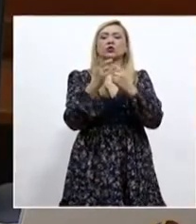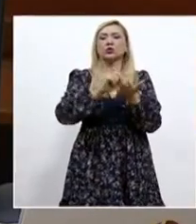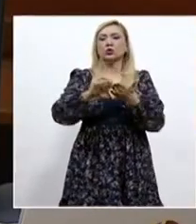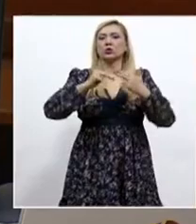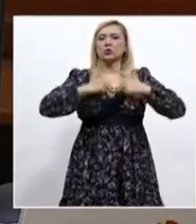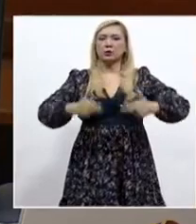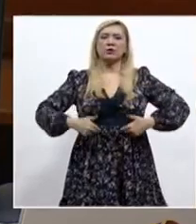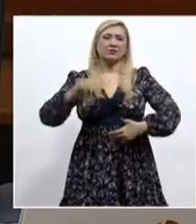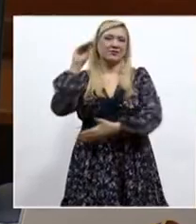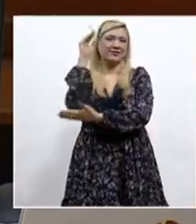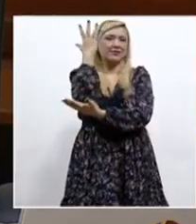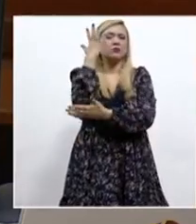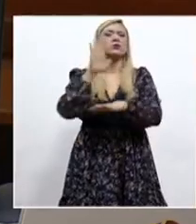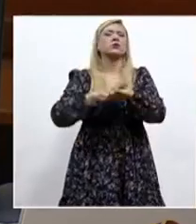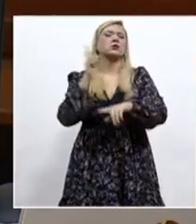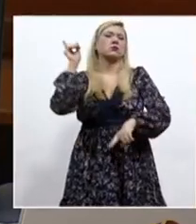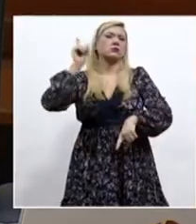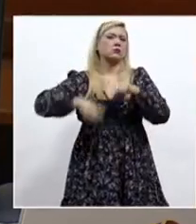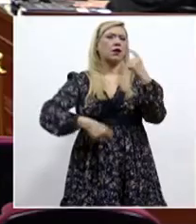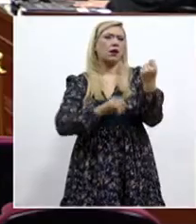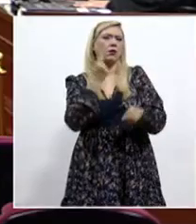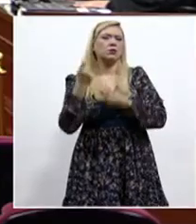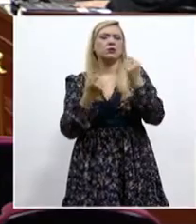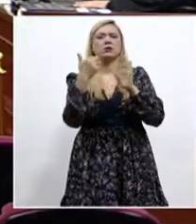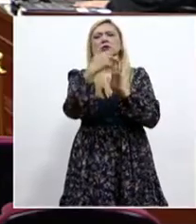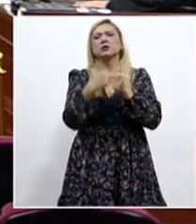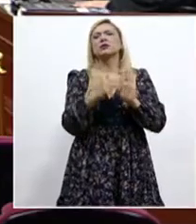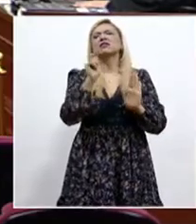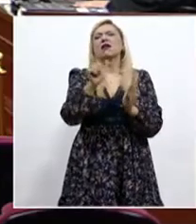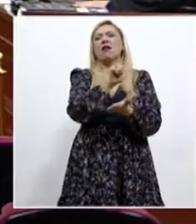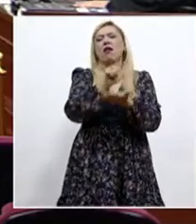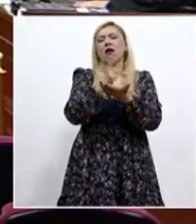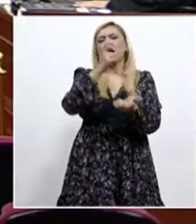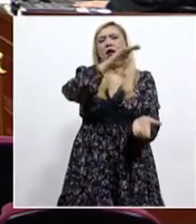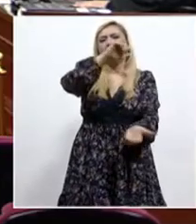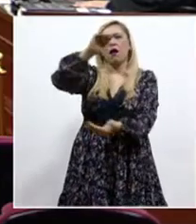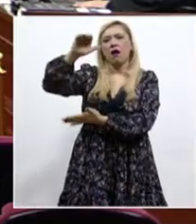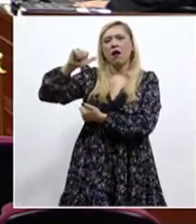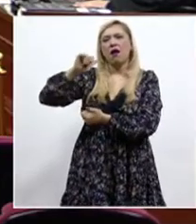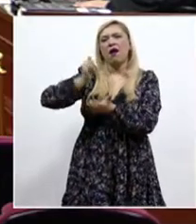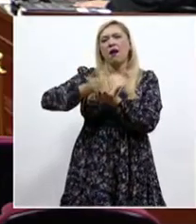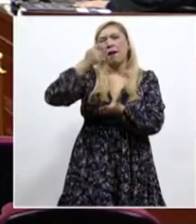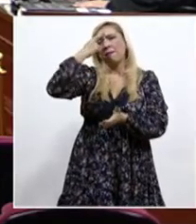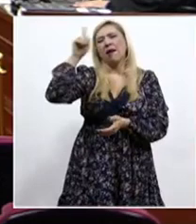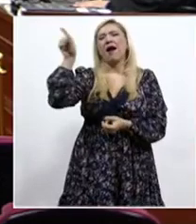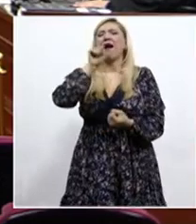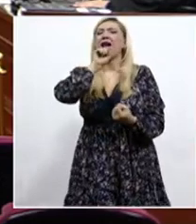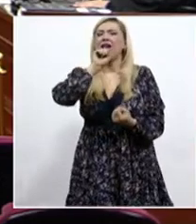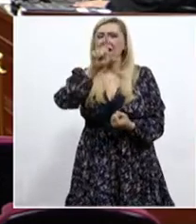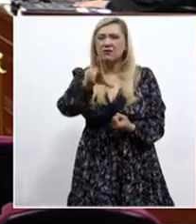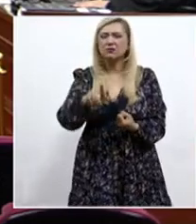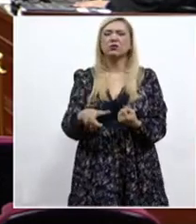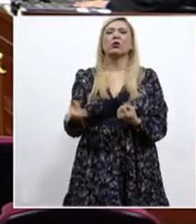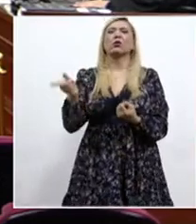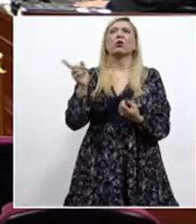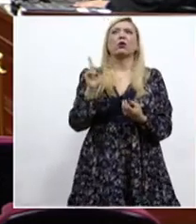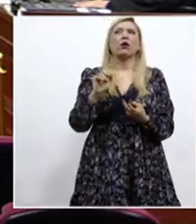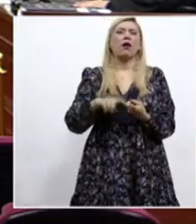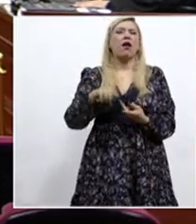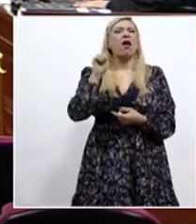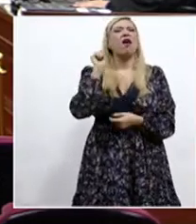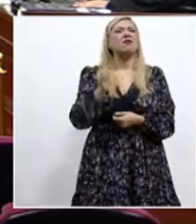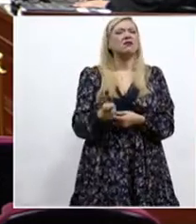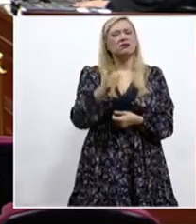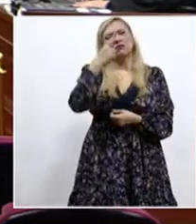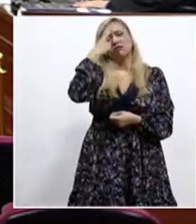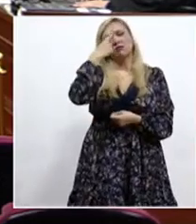que demandaron la invalidez de diversas disposiciones de leyes de ingresos de municipios de Jalisco. Entre las